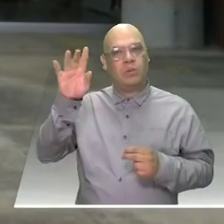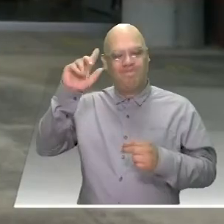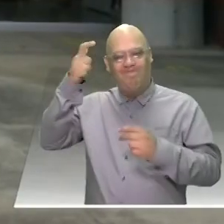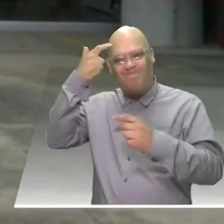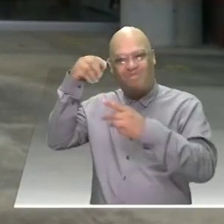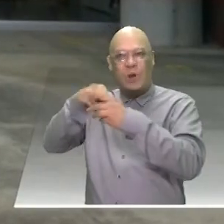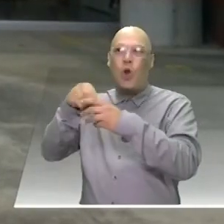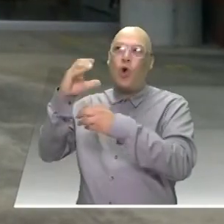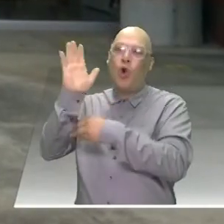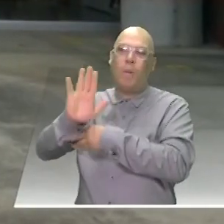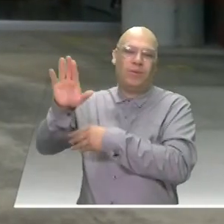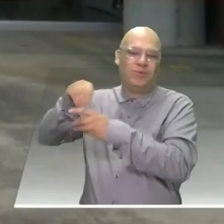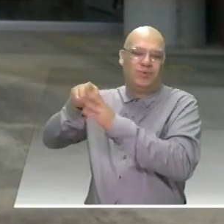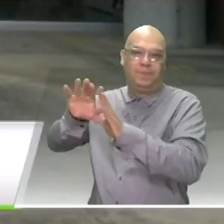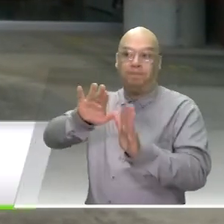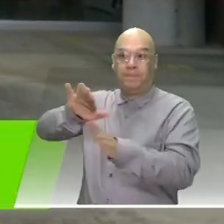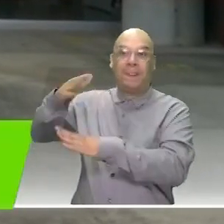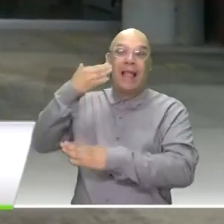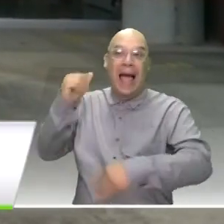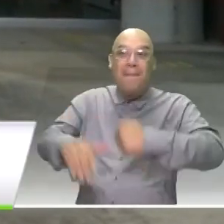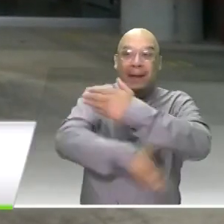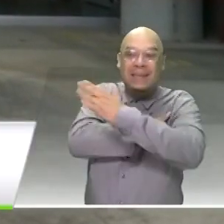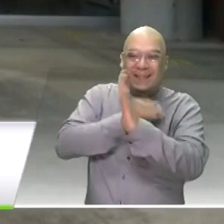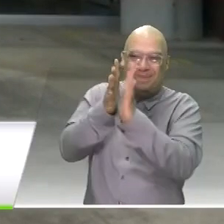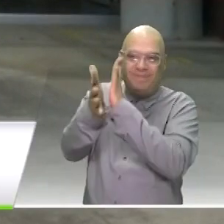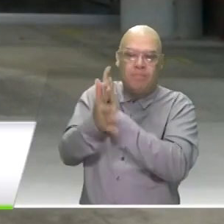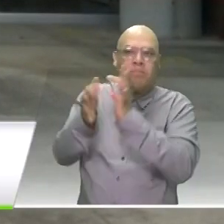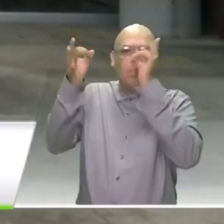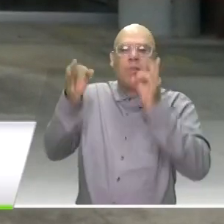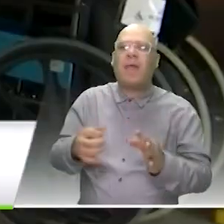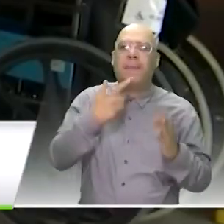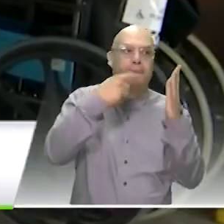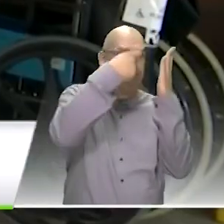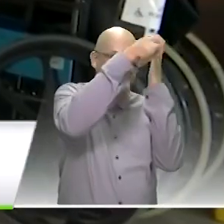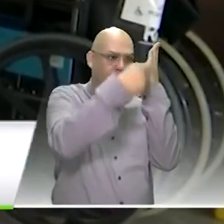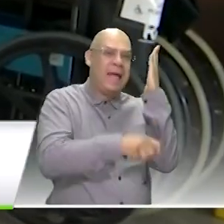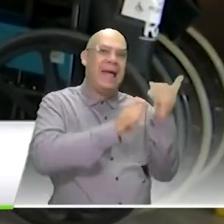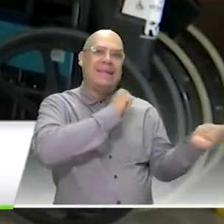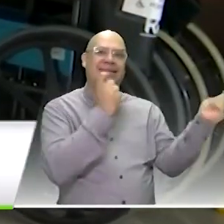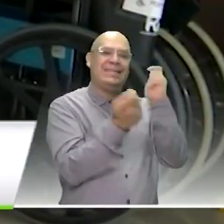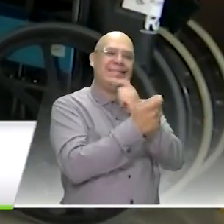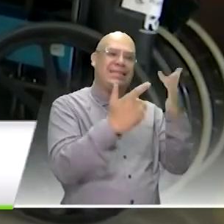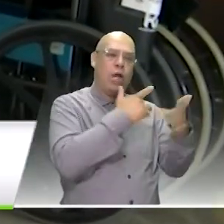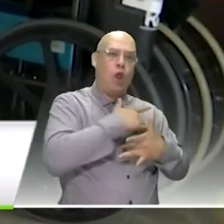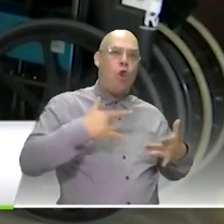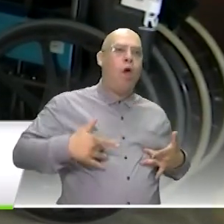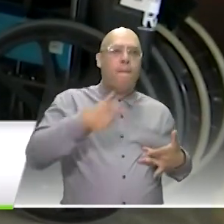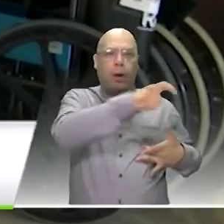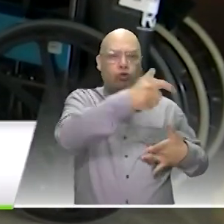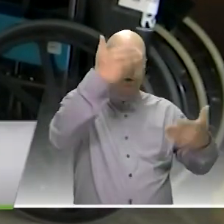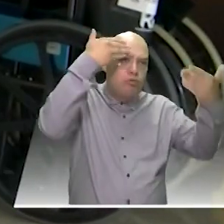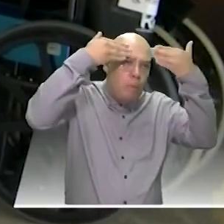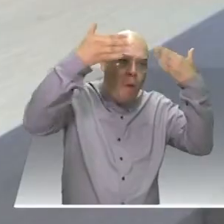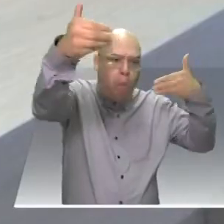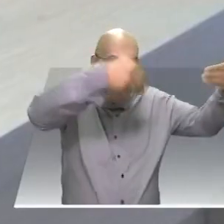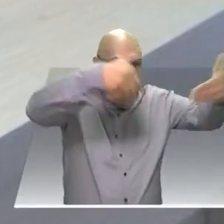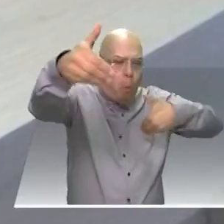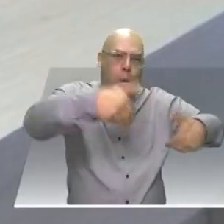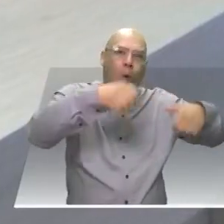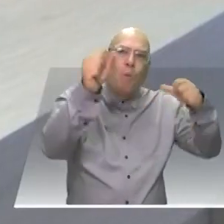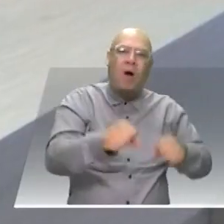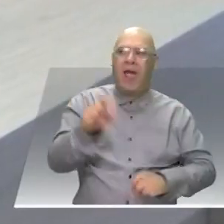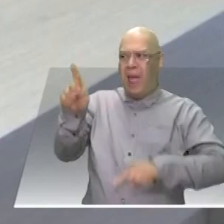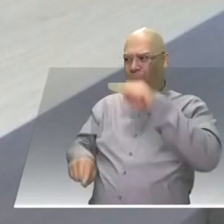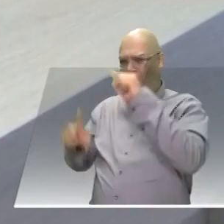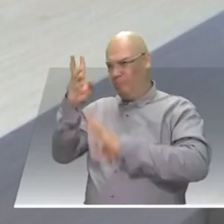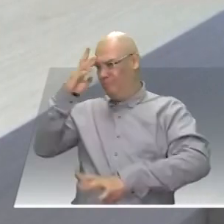país. Esta declaración de la ministra, en la que aseguró que la reforma a la salud se construyó de manera democrática, generó controversias en diferentes